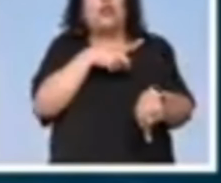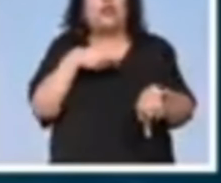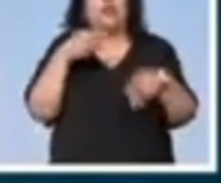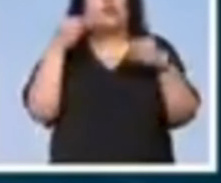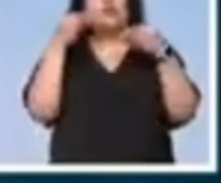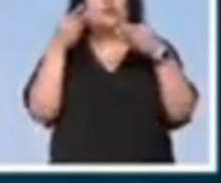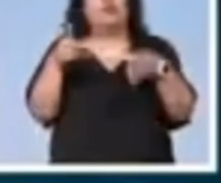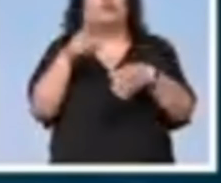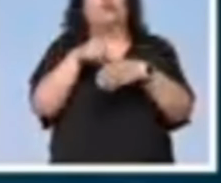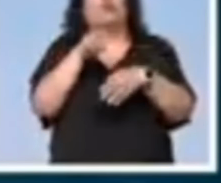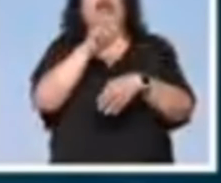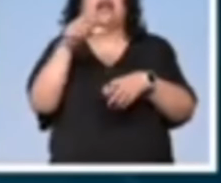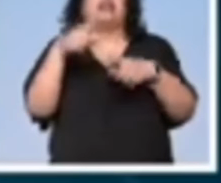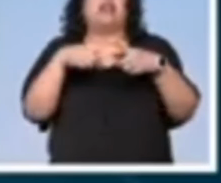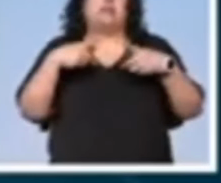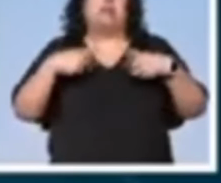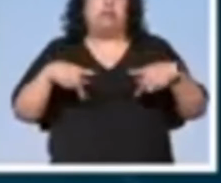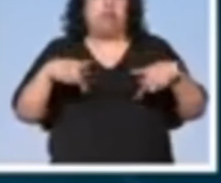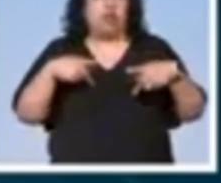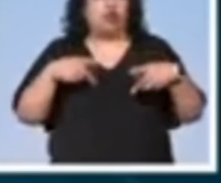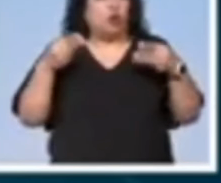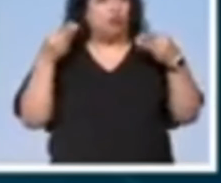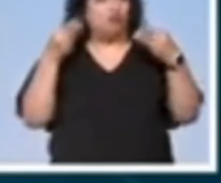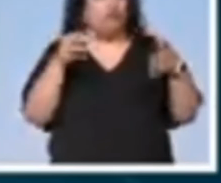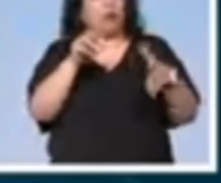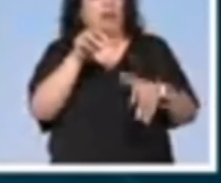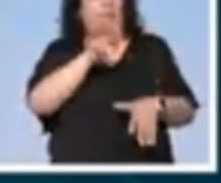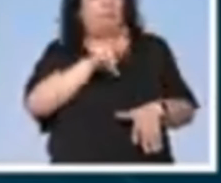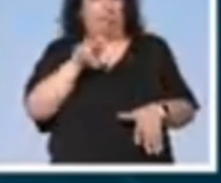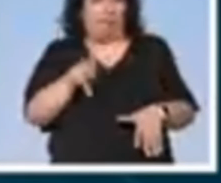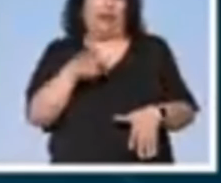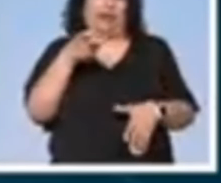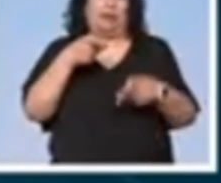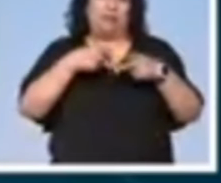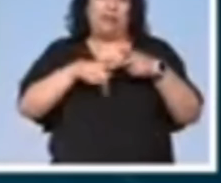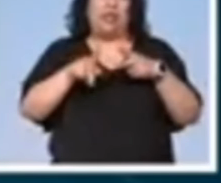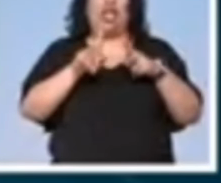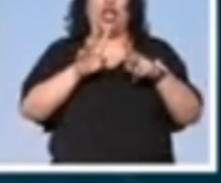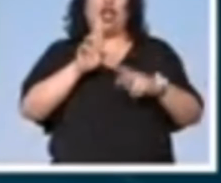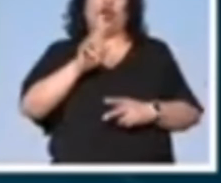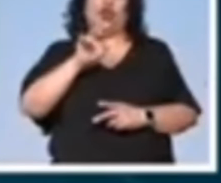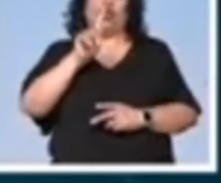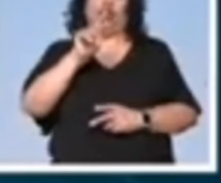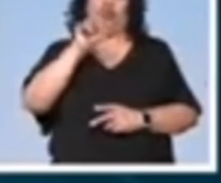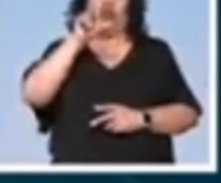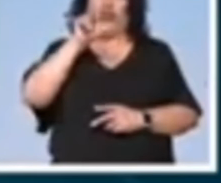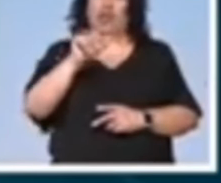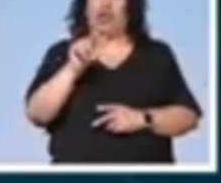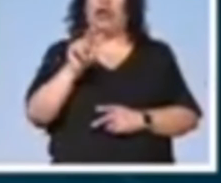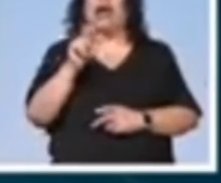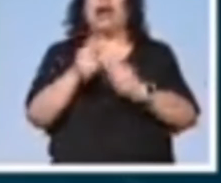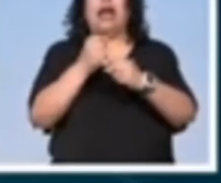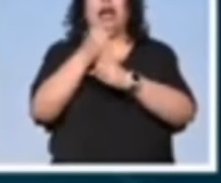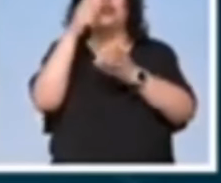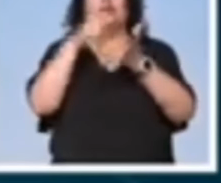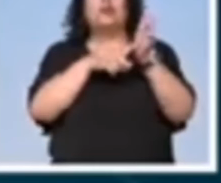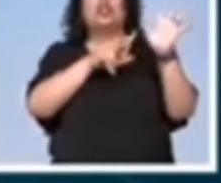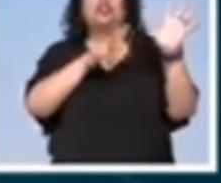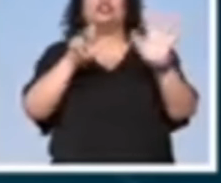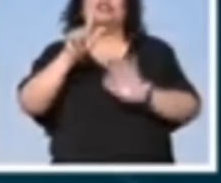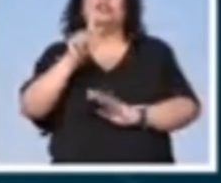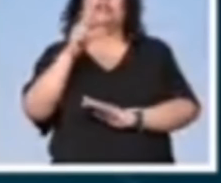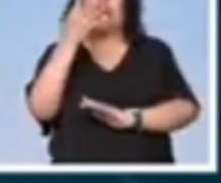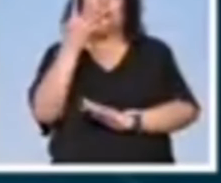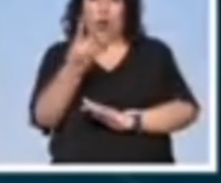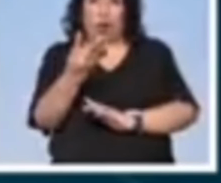donar para hombres que hubieran dado lustre a la patria. Y ese es el origen de la rotonda. La concesión fue en 1874.